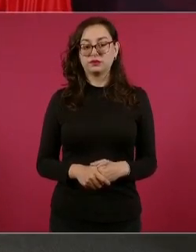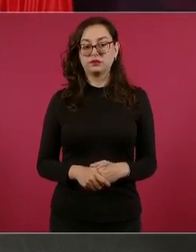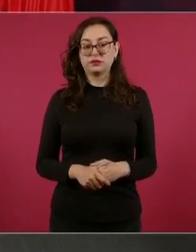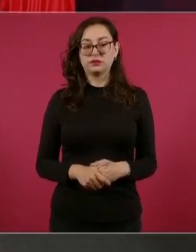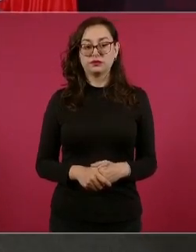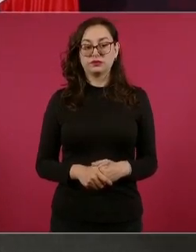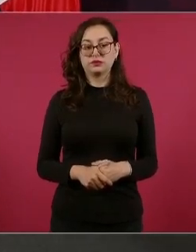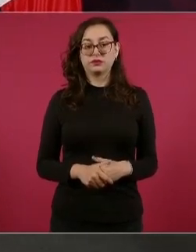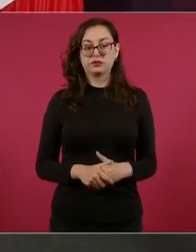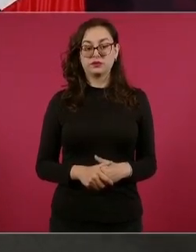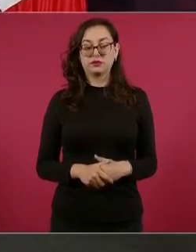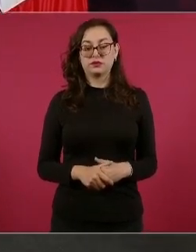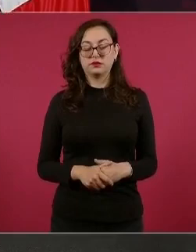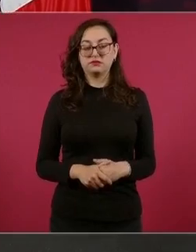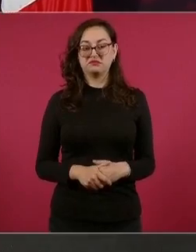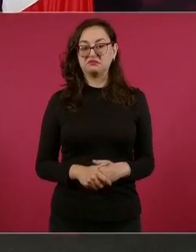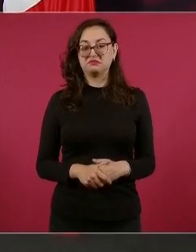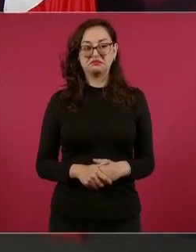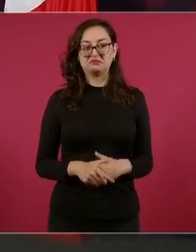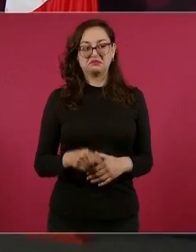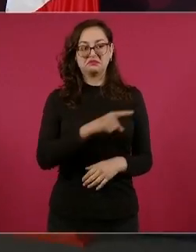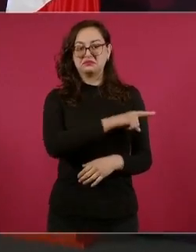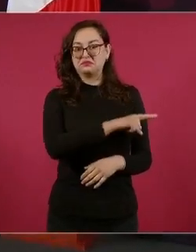alcanzan a comprender lo que sucedió.